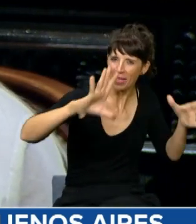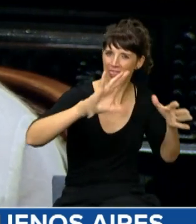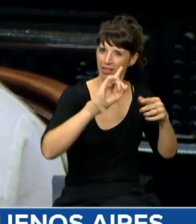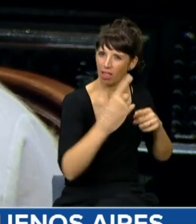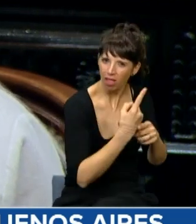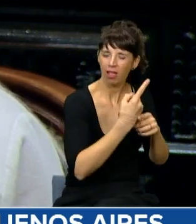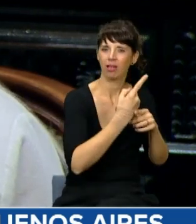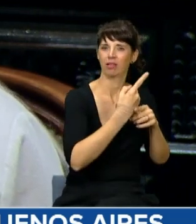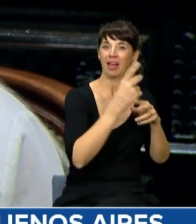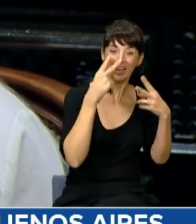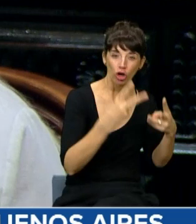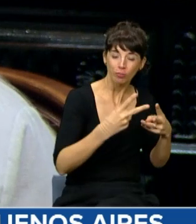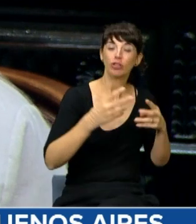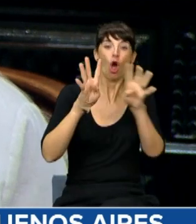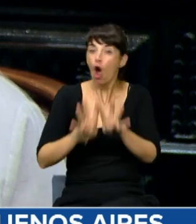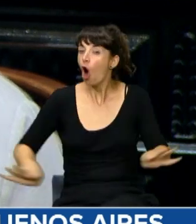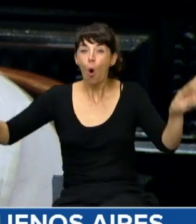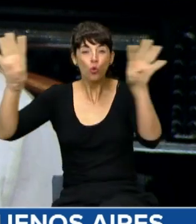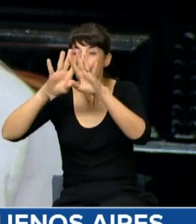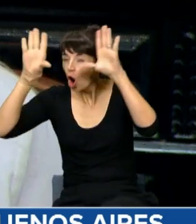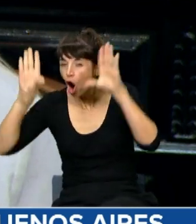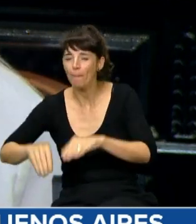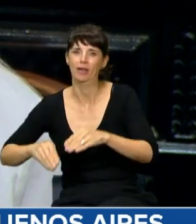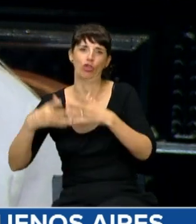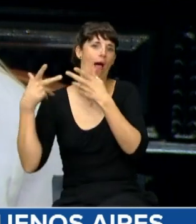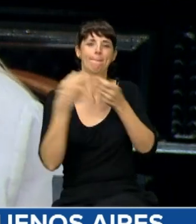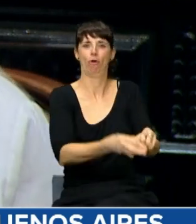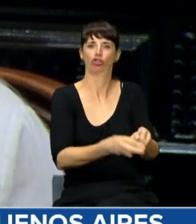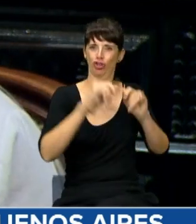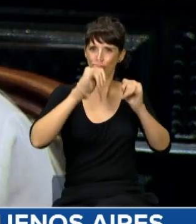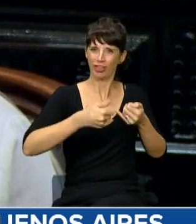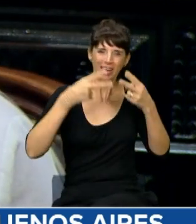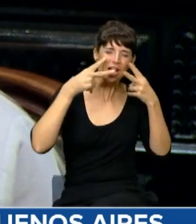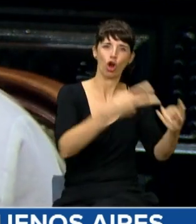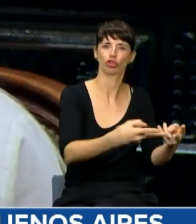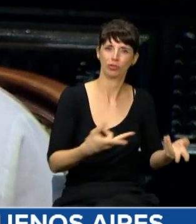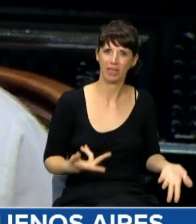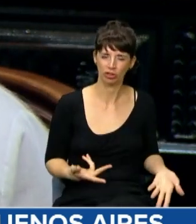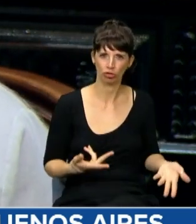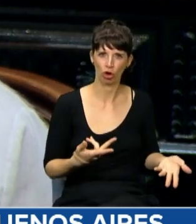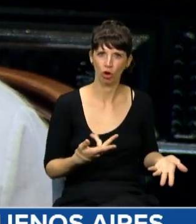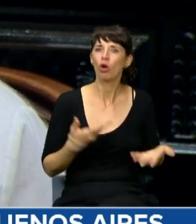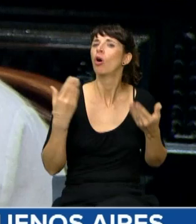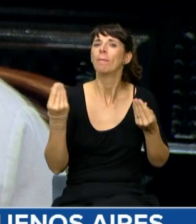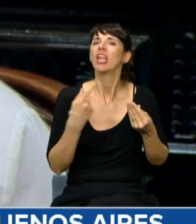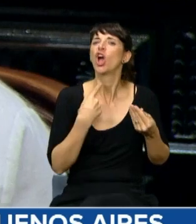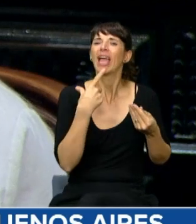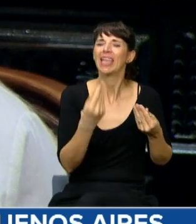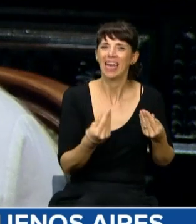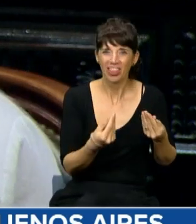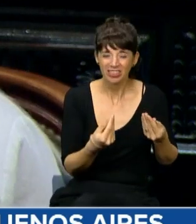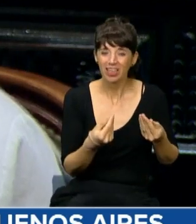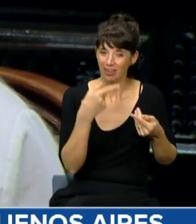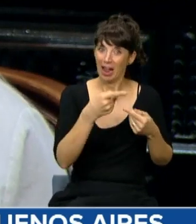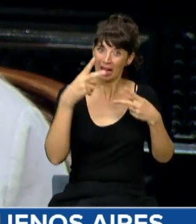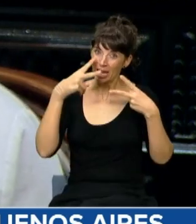la comunidad de Naciones Unidas. Ahora, tener este reconocimiento como Estado implica, antes que